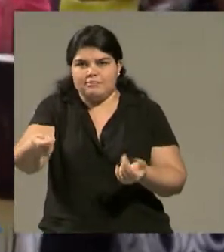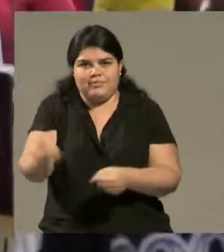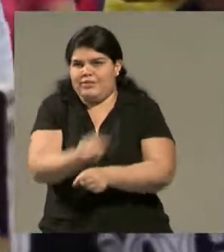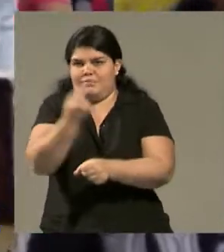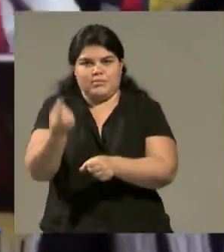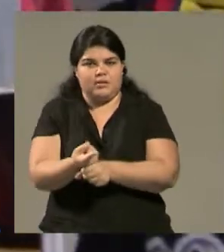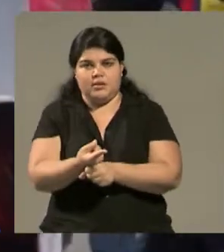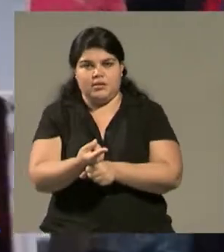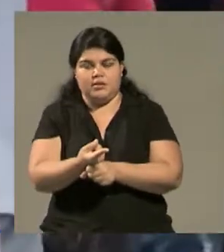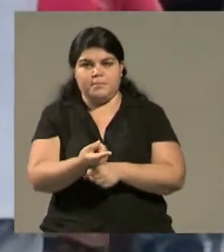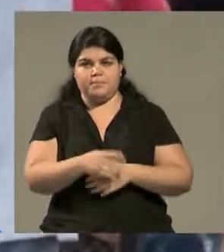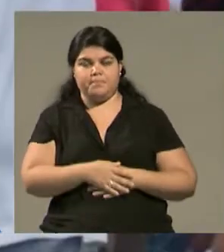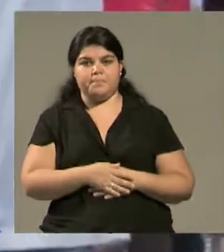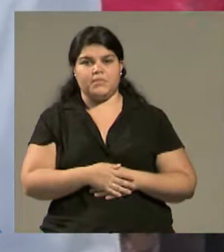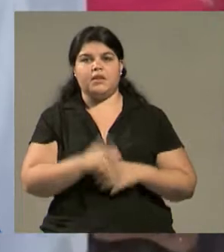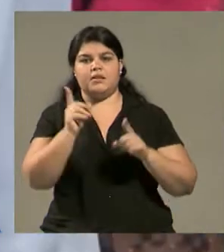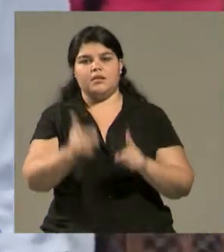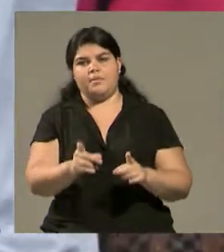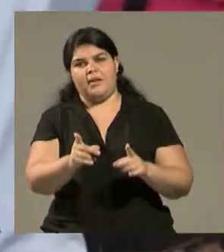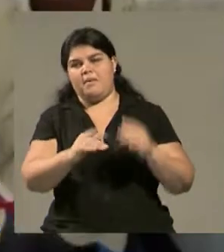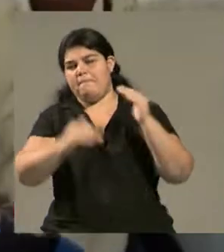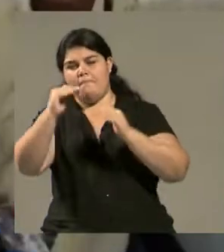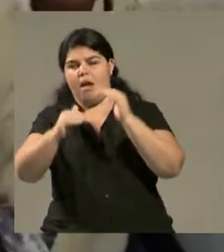productos. Claro. Y los de, digamos, clase media, ¿no? Como